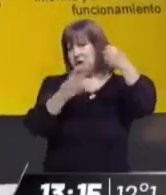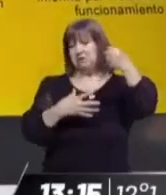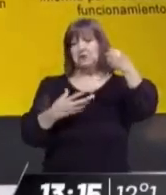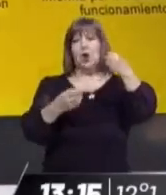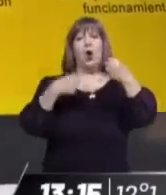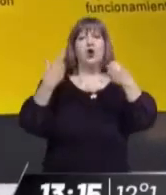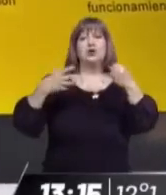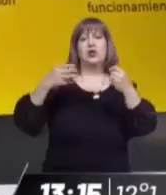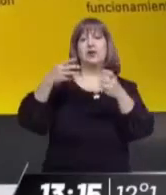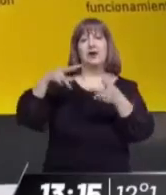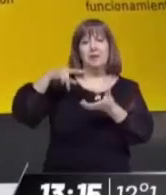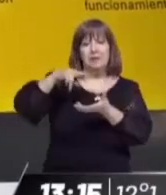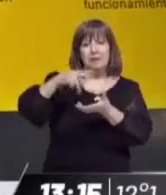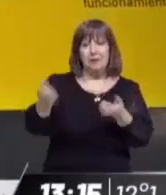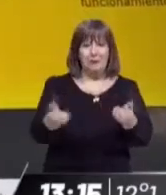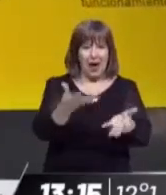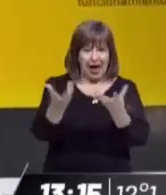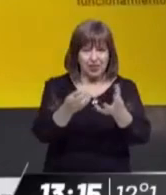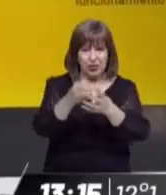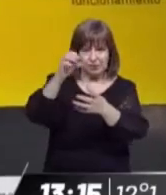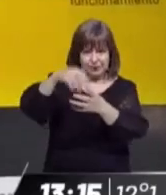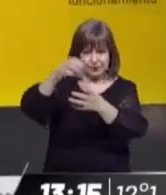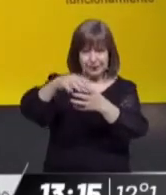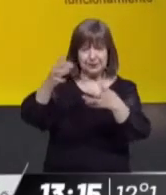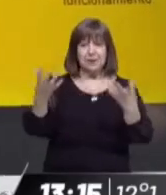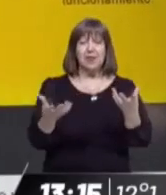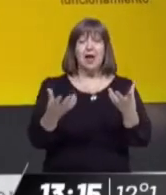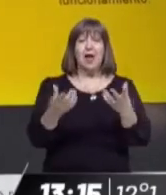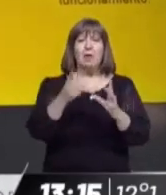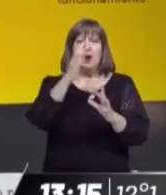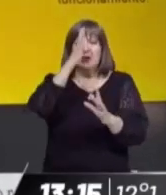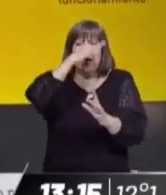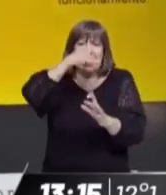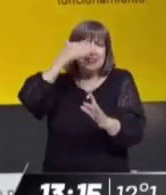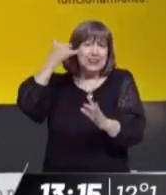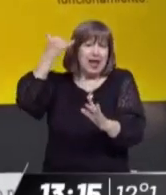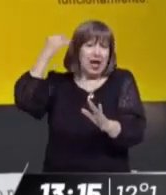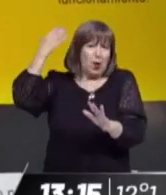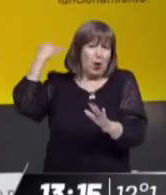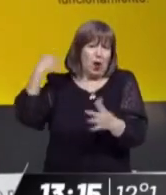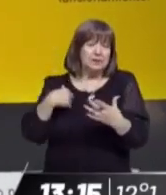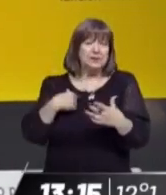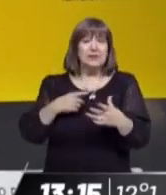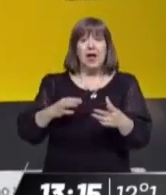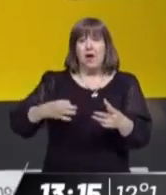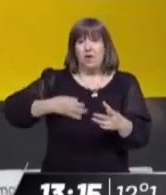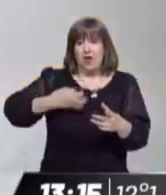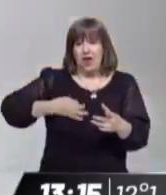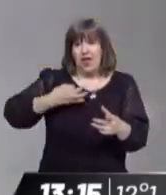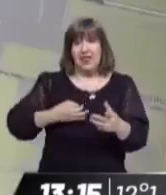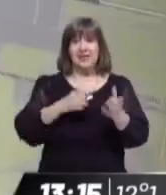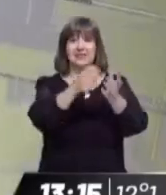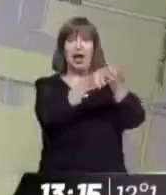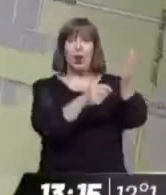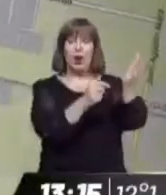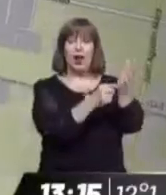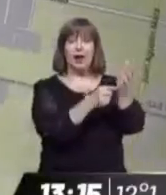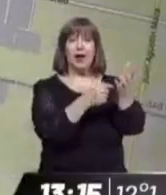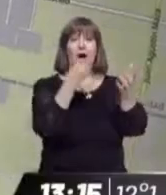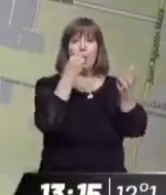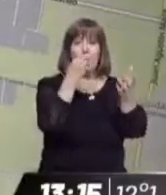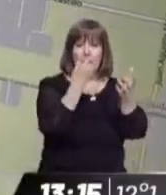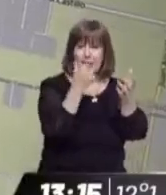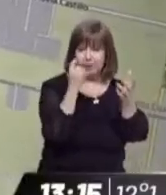jardín pero lo venimos haciendo una manera anticuada cuando en nuestra vida personal con el celular pedimos